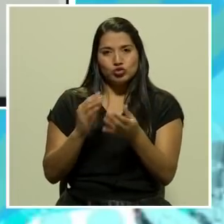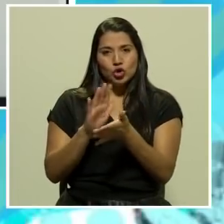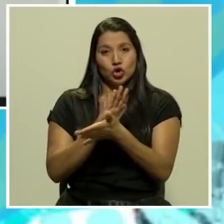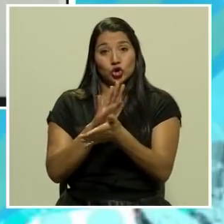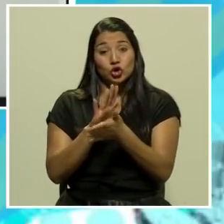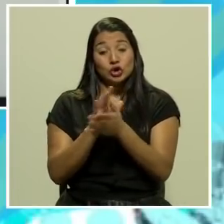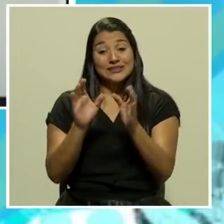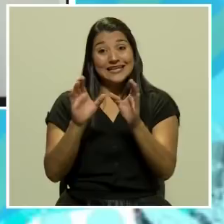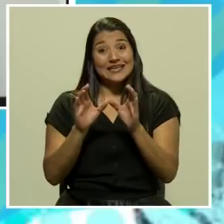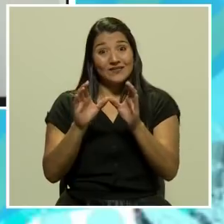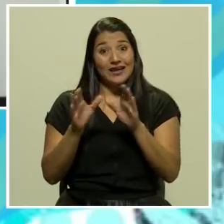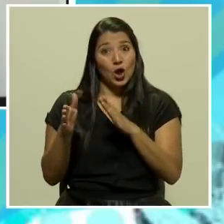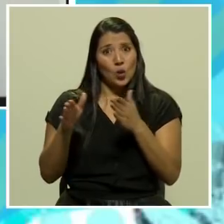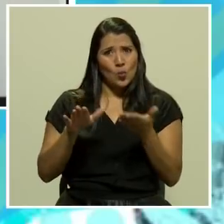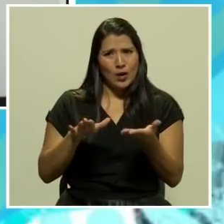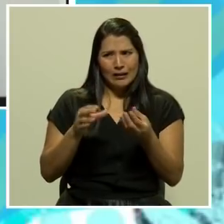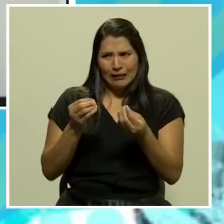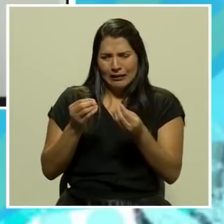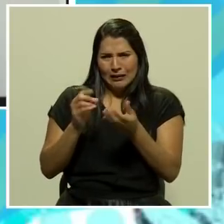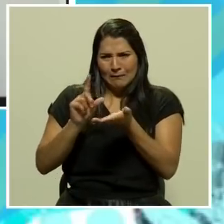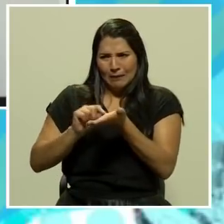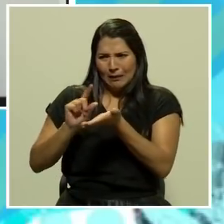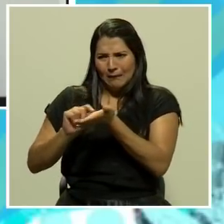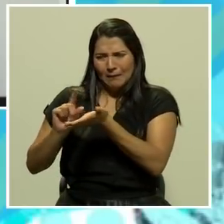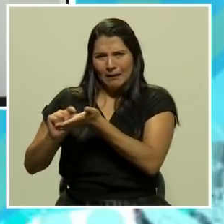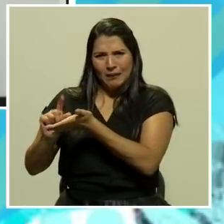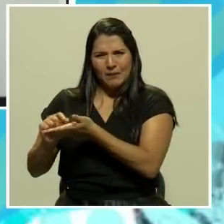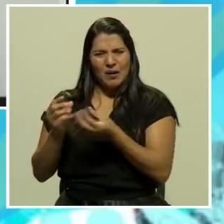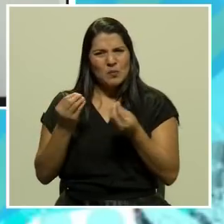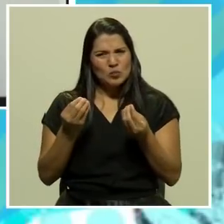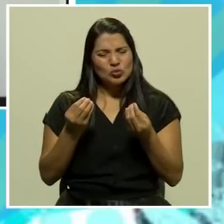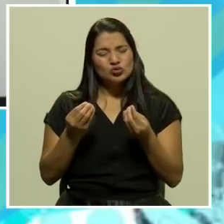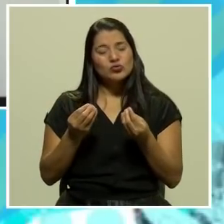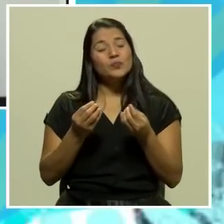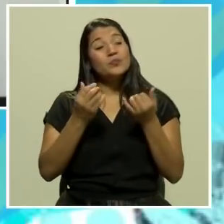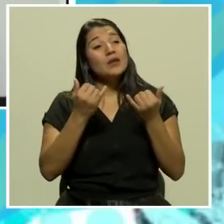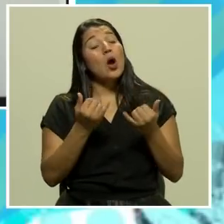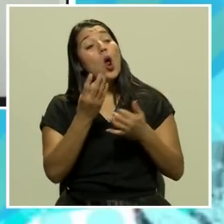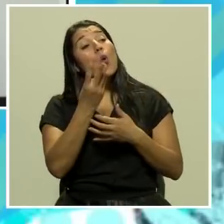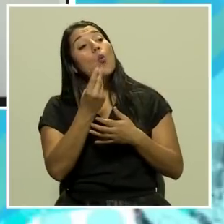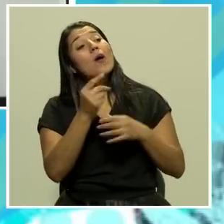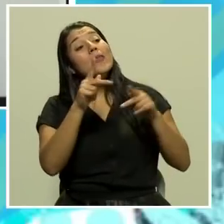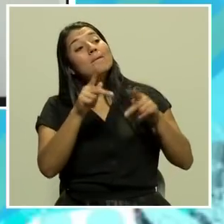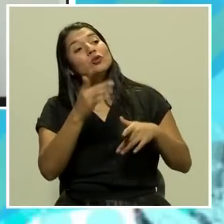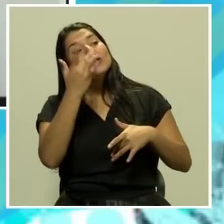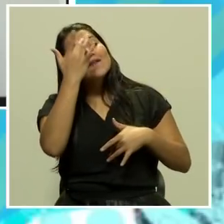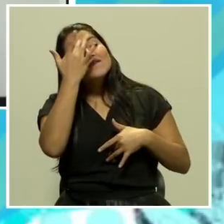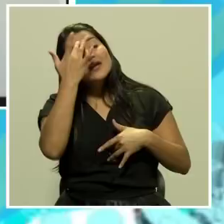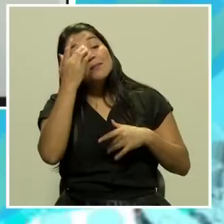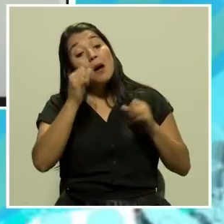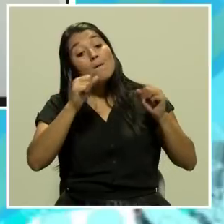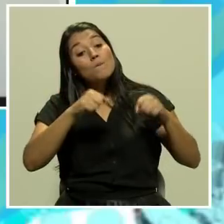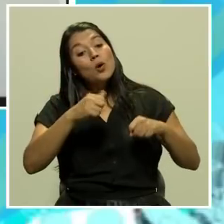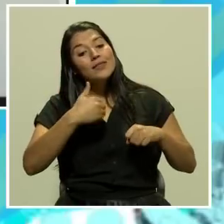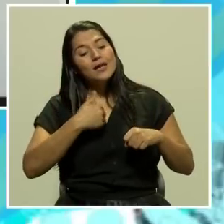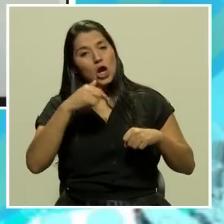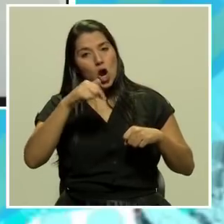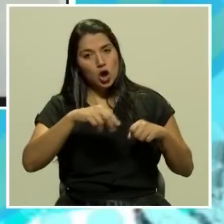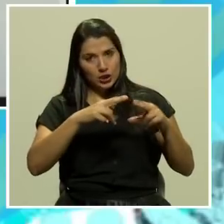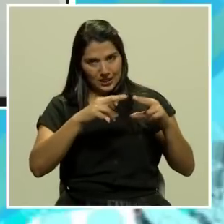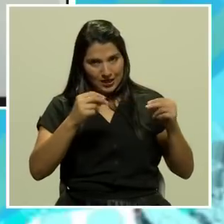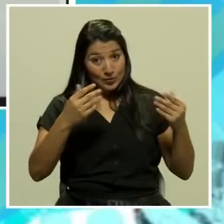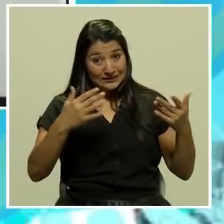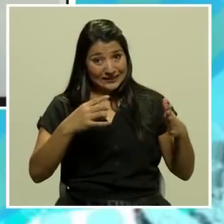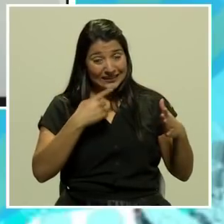el doctor antes nos hablaba de cuántos enfermos puede tener hoy Nicaragua y cuántos